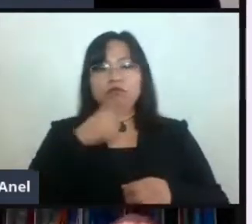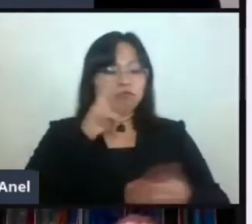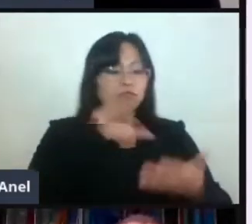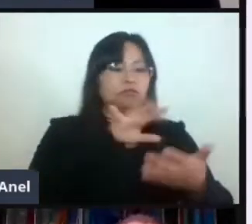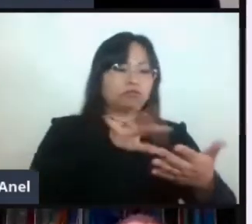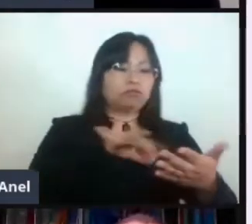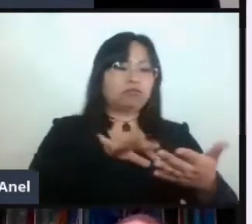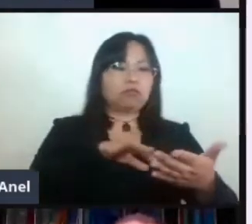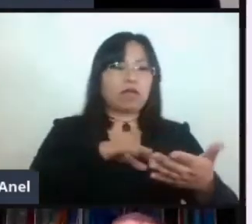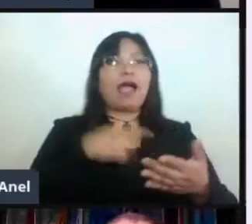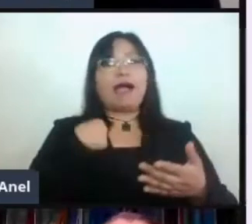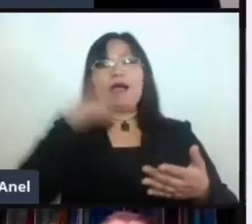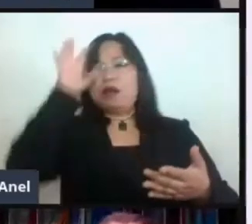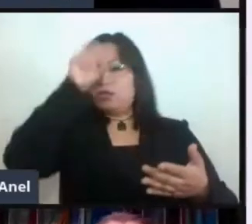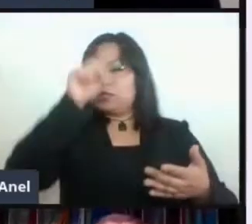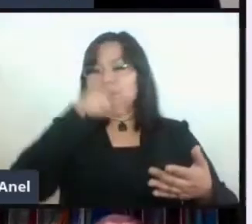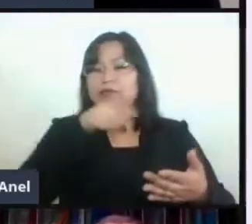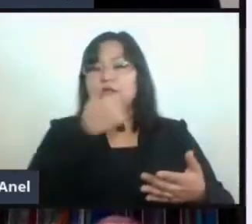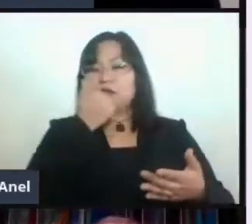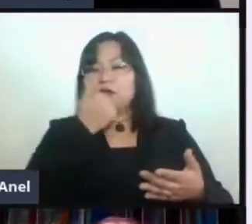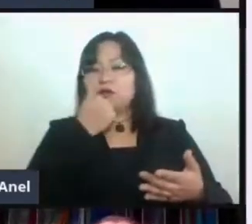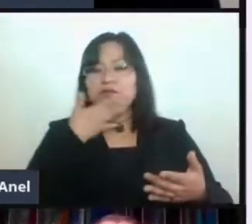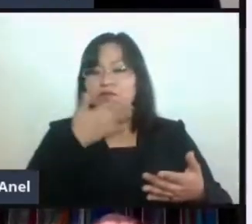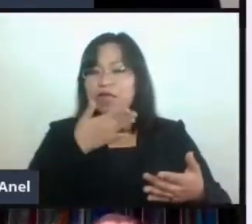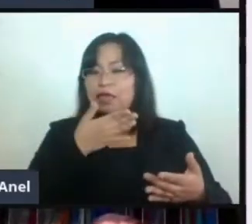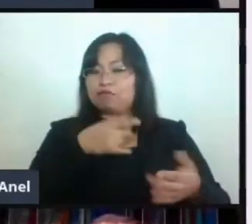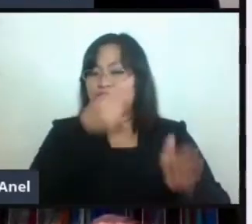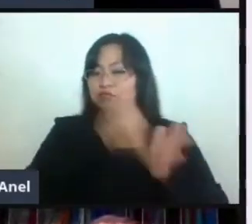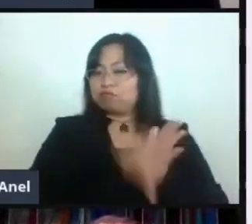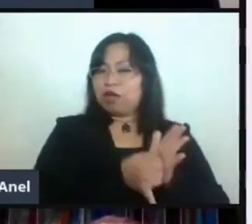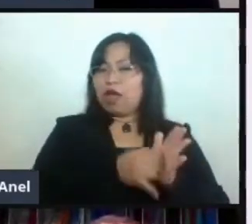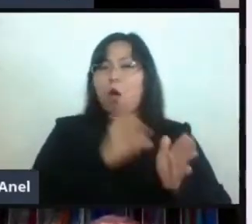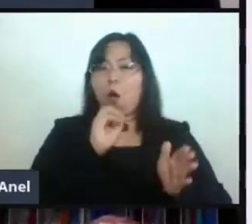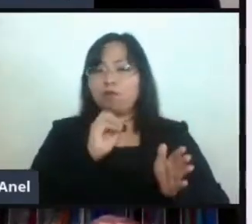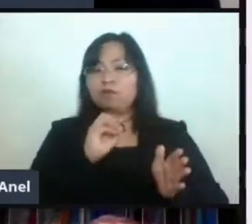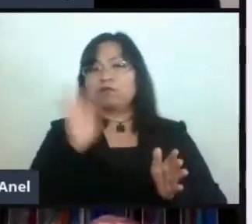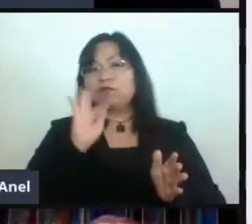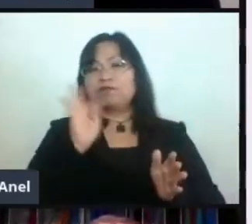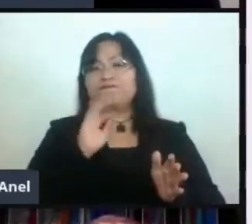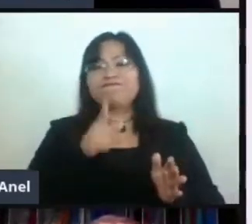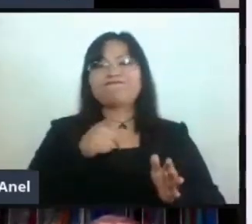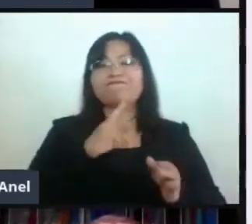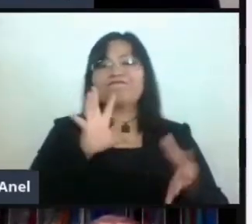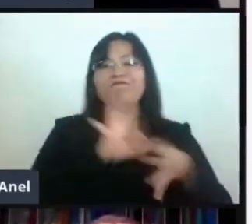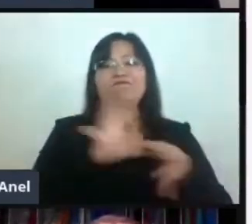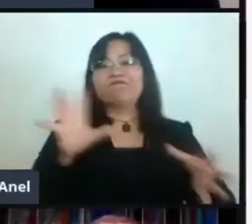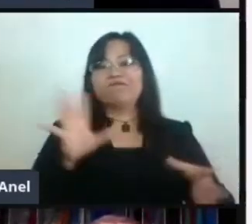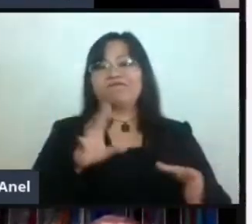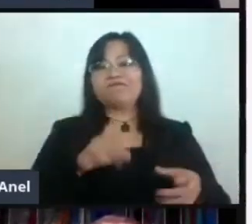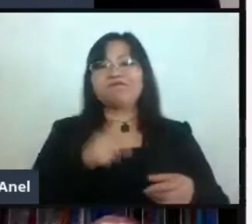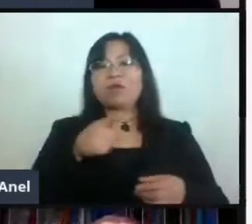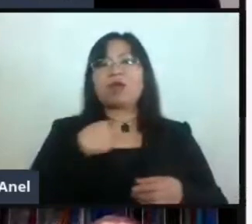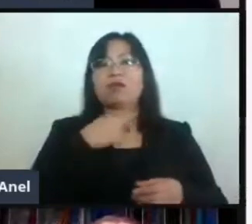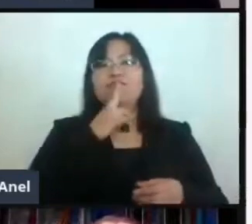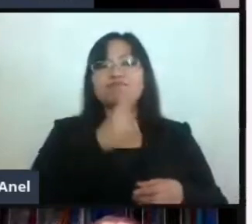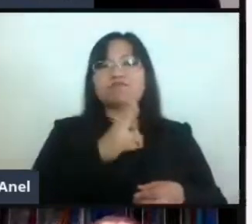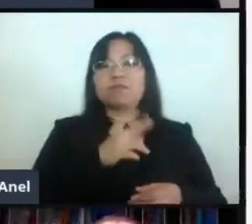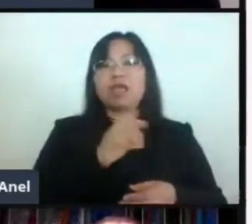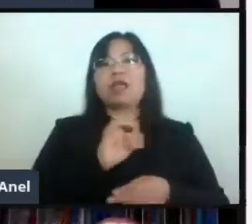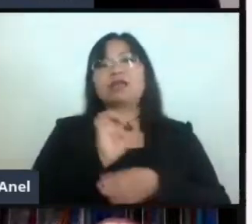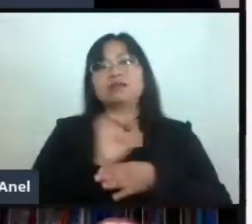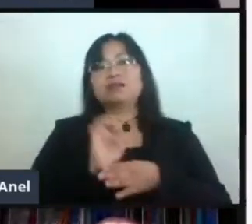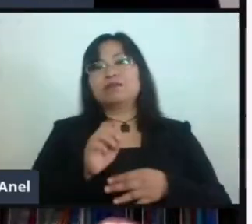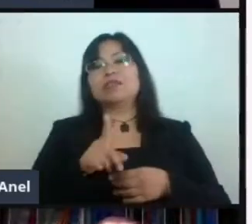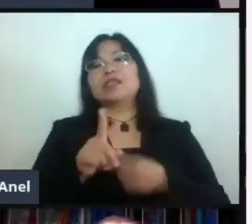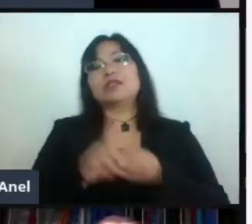el concepto científico correcto, orientado hacia el concepto correcto. Entonces, en este momento voy a agregar la